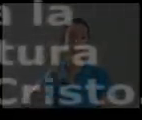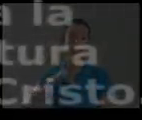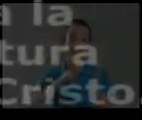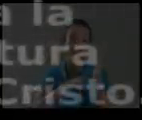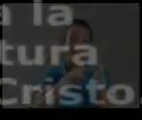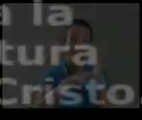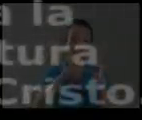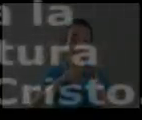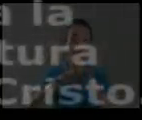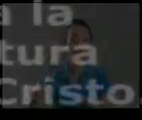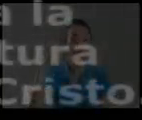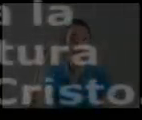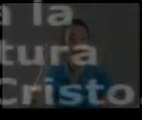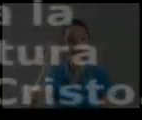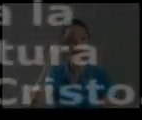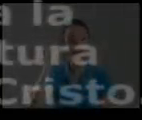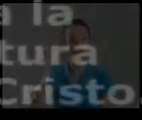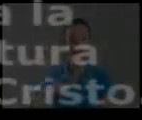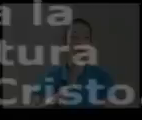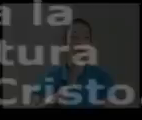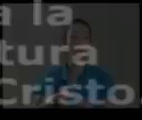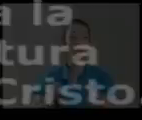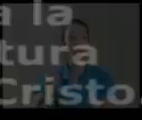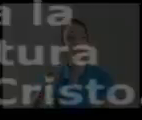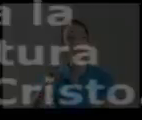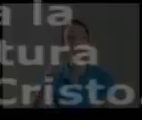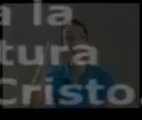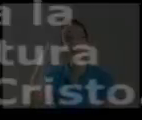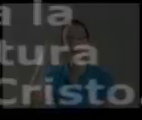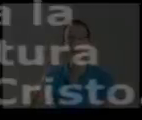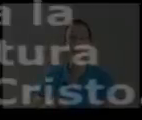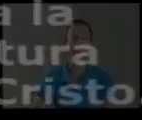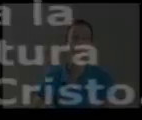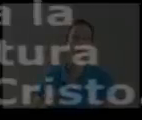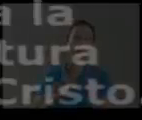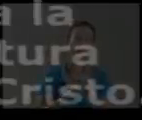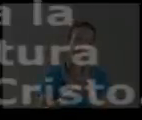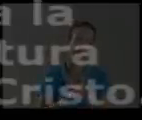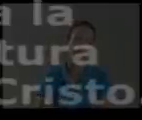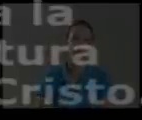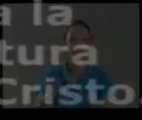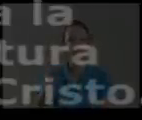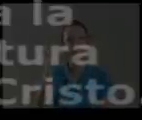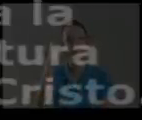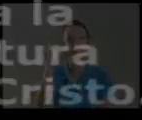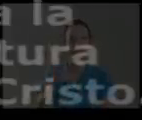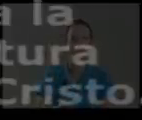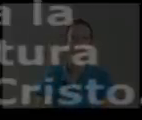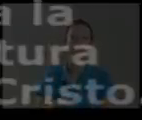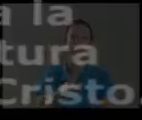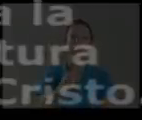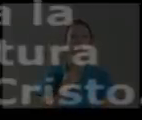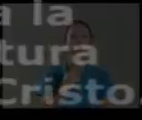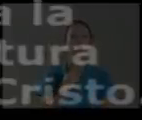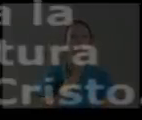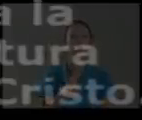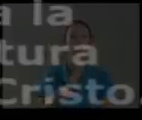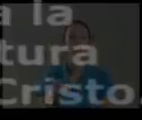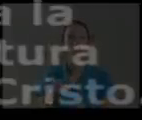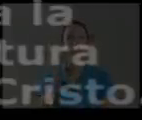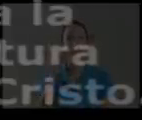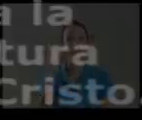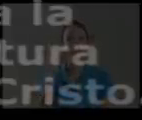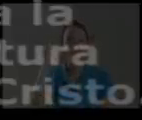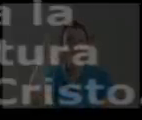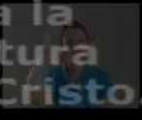Yo sé que todos se saben este versículo de memoria, pero hermano, es la palabra del Señor, creo que nos deberíamos de chupar los dedos, ¿verdad? Digamos, usted sabe cuál